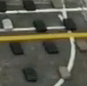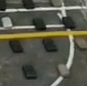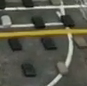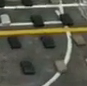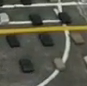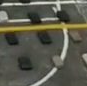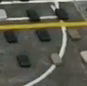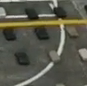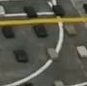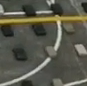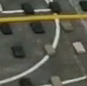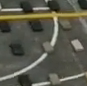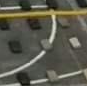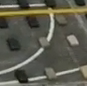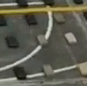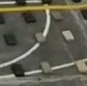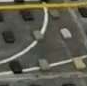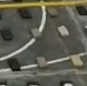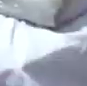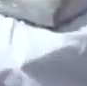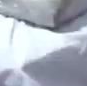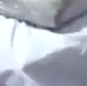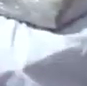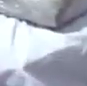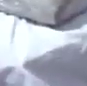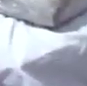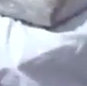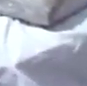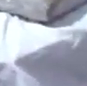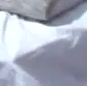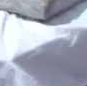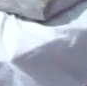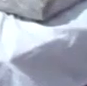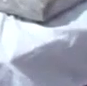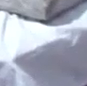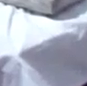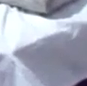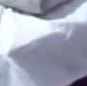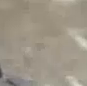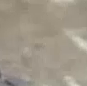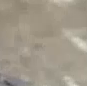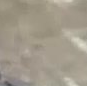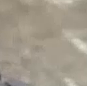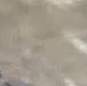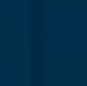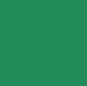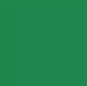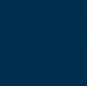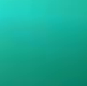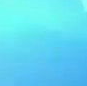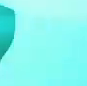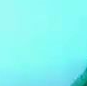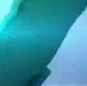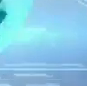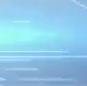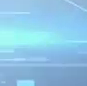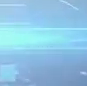ser encaletada y enviada a Ecuador. Así empieza la noticia, emisión estelar.